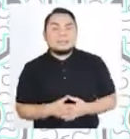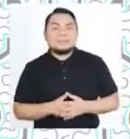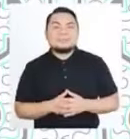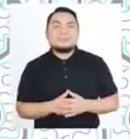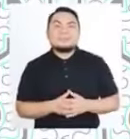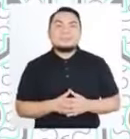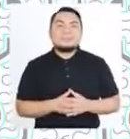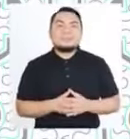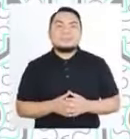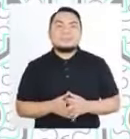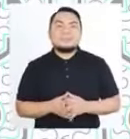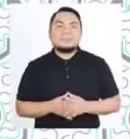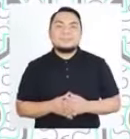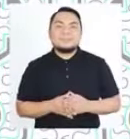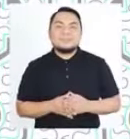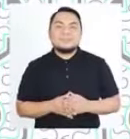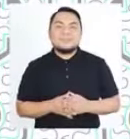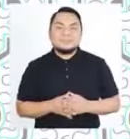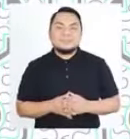ayudar!